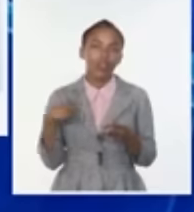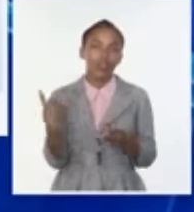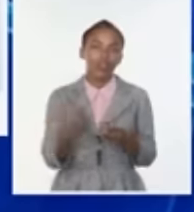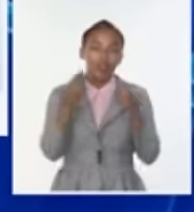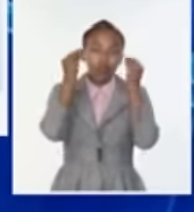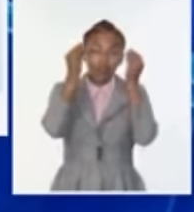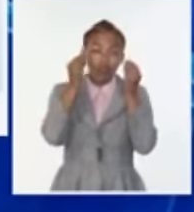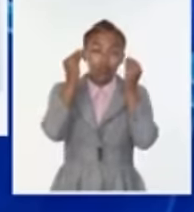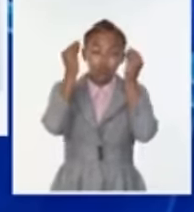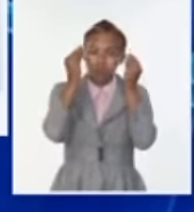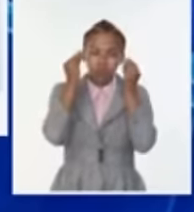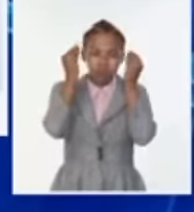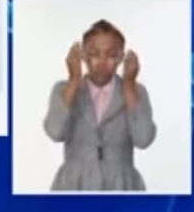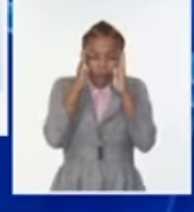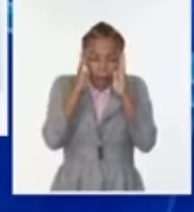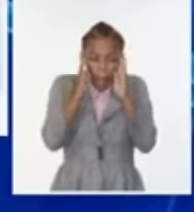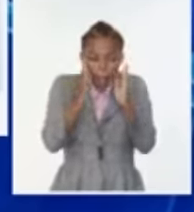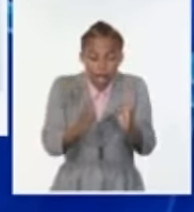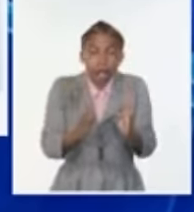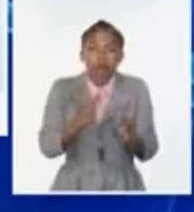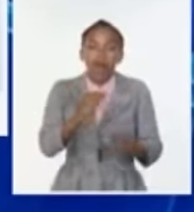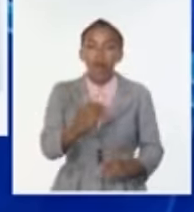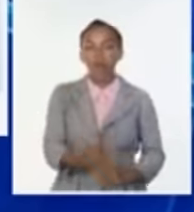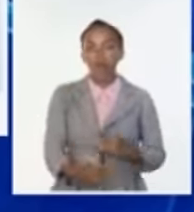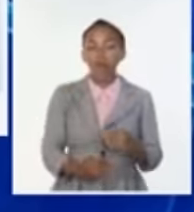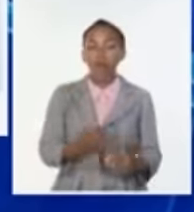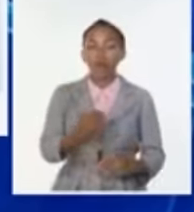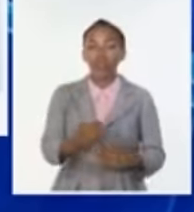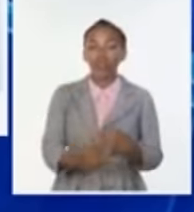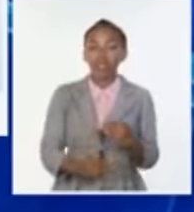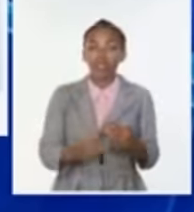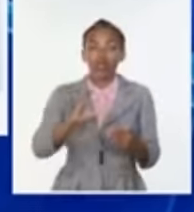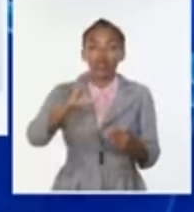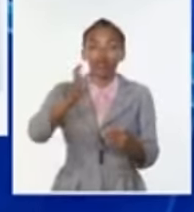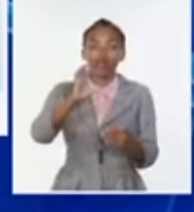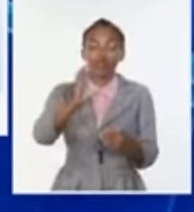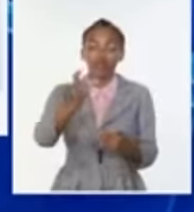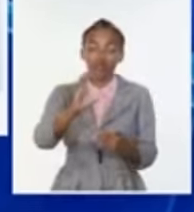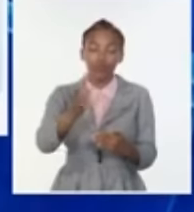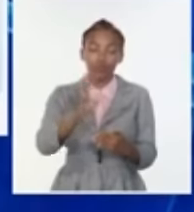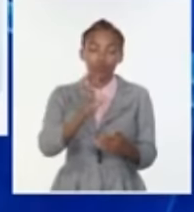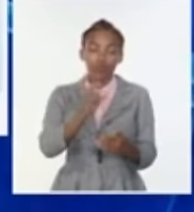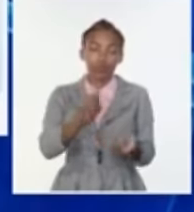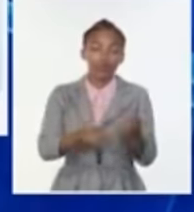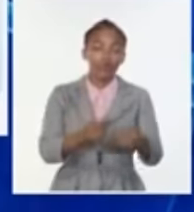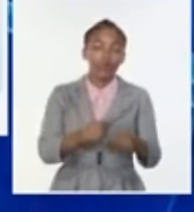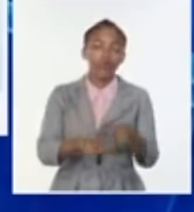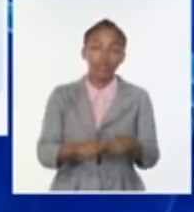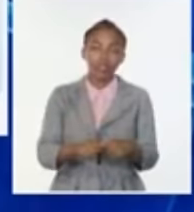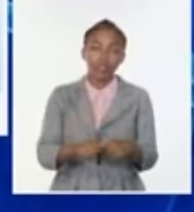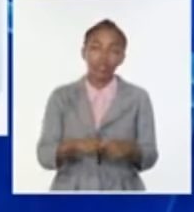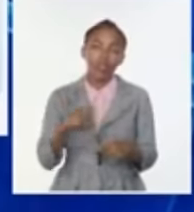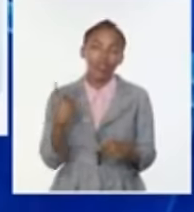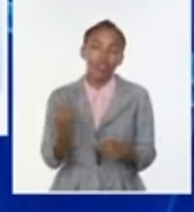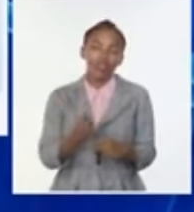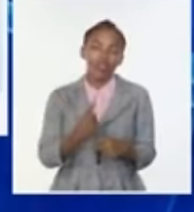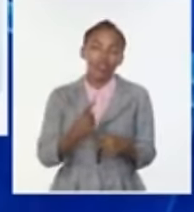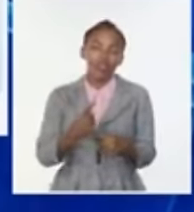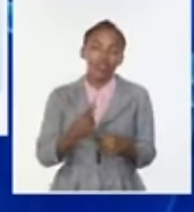estamos enfrascados en un proceso de bancarización, pero tenemos que aprobar,